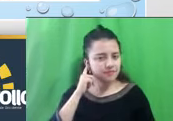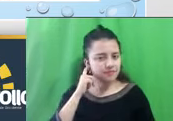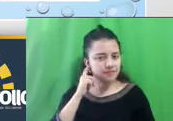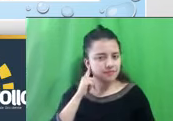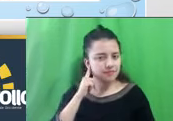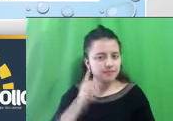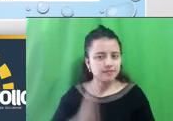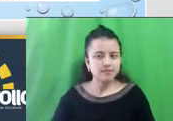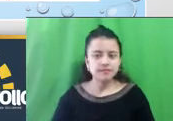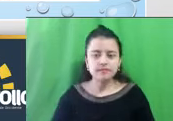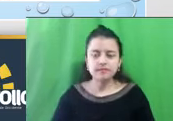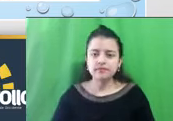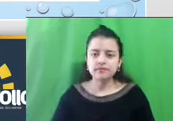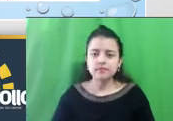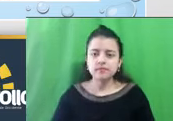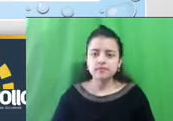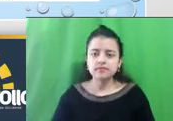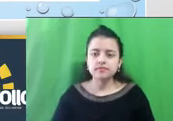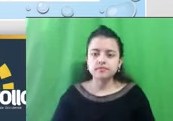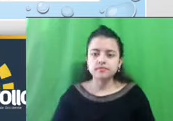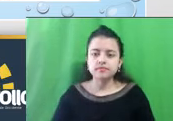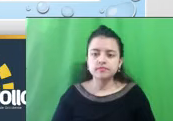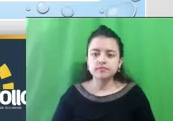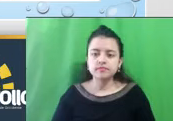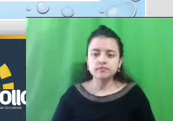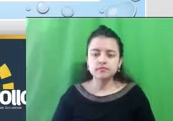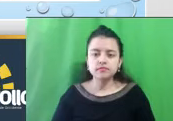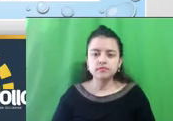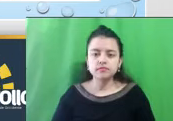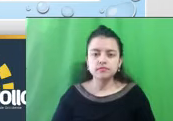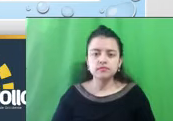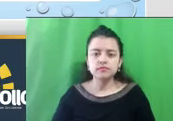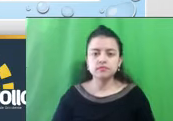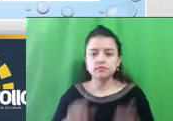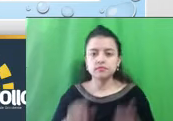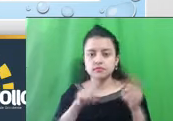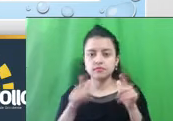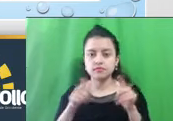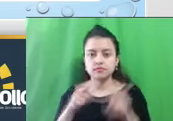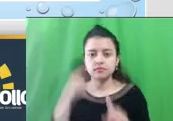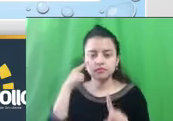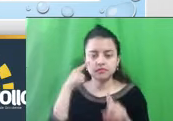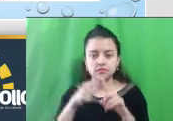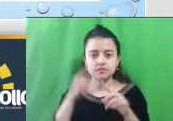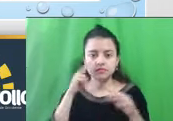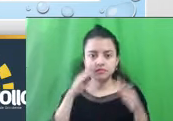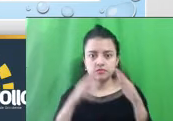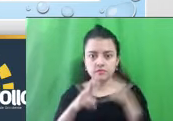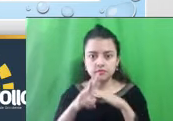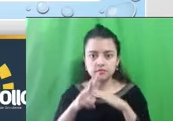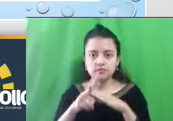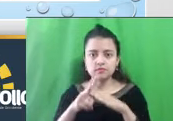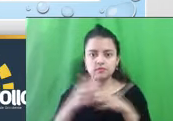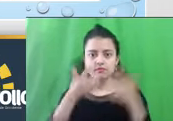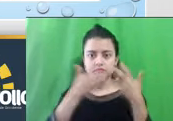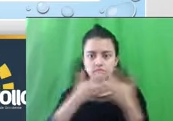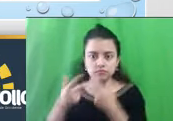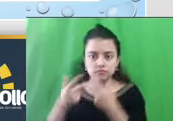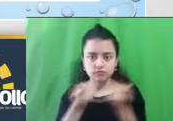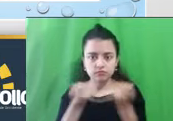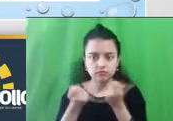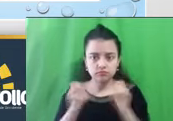Listo. Entonces ya tenemos nosotros una misión, tenemos una visión, tenemos un sistema de control de calidad con